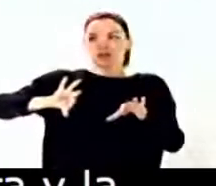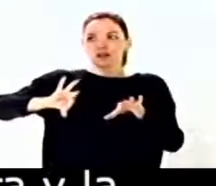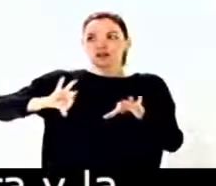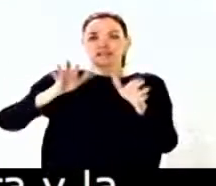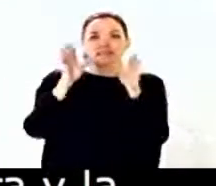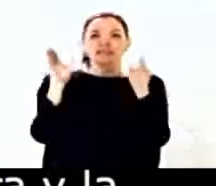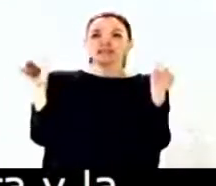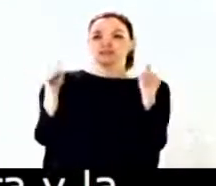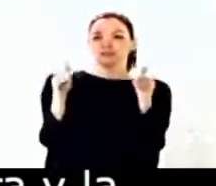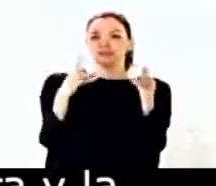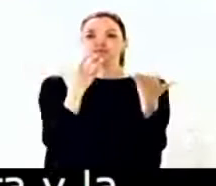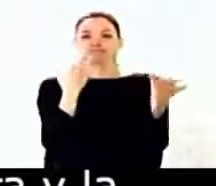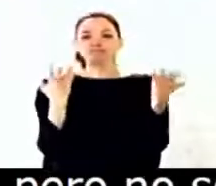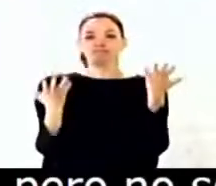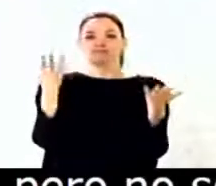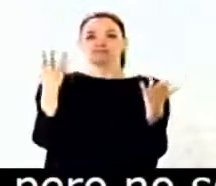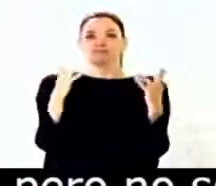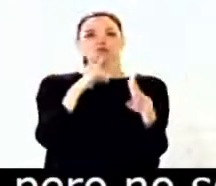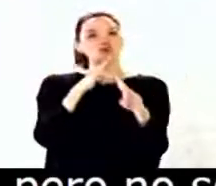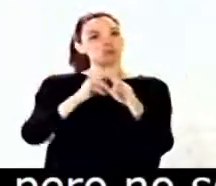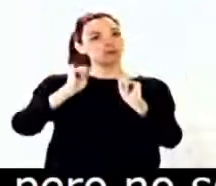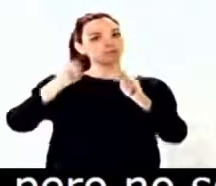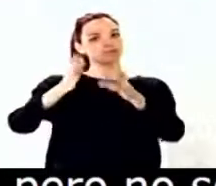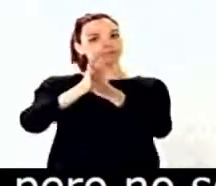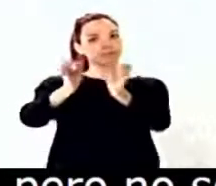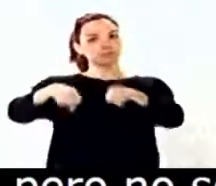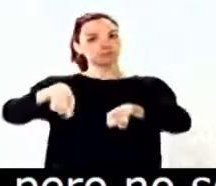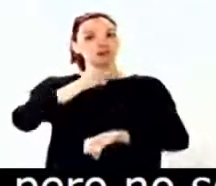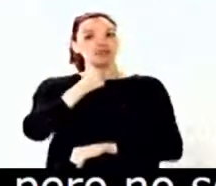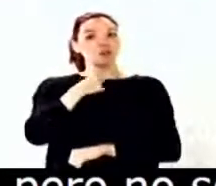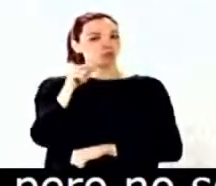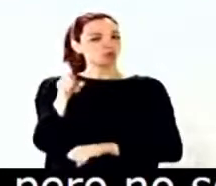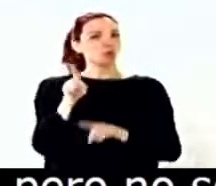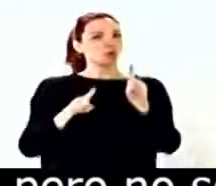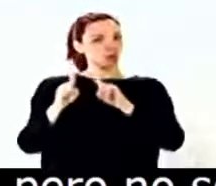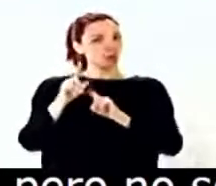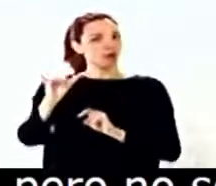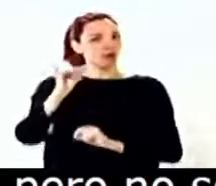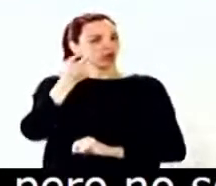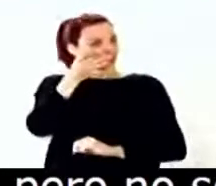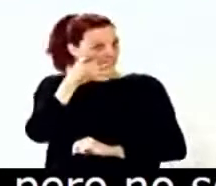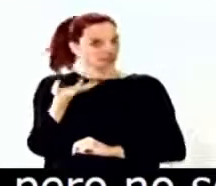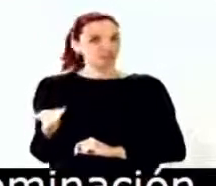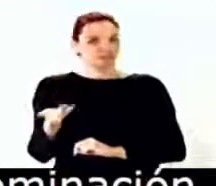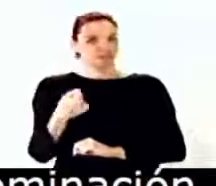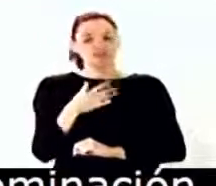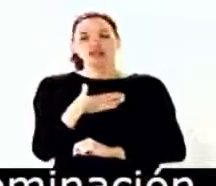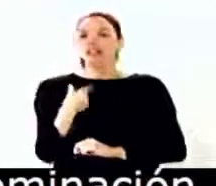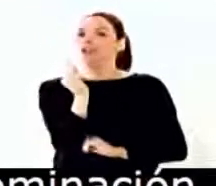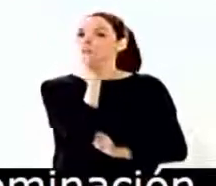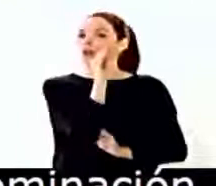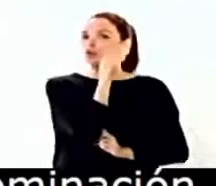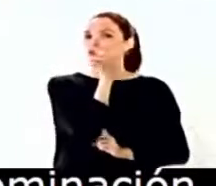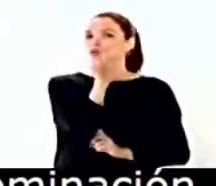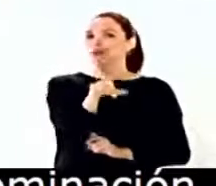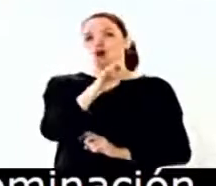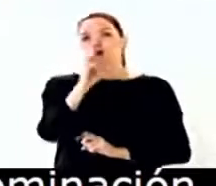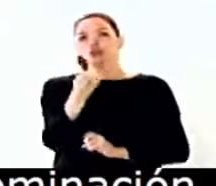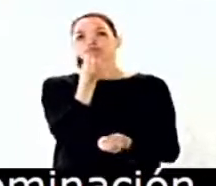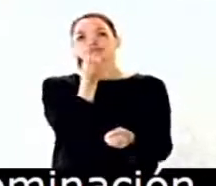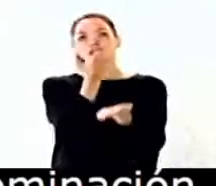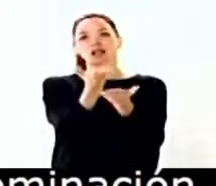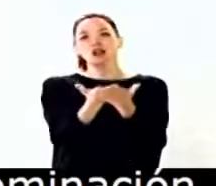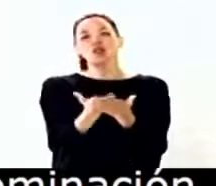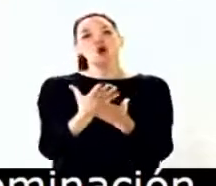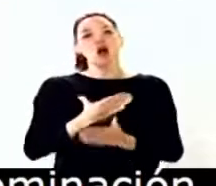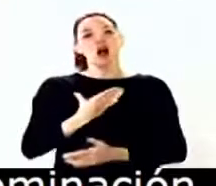la denominación, ya que realmente la polémica existe y está ahí? Quería preguntarle también sobre otras declaraciones del